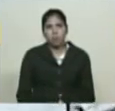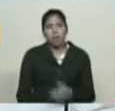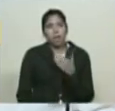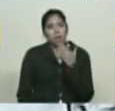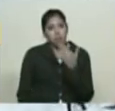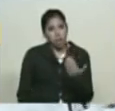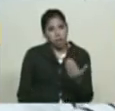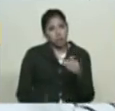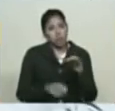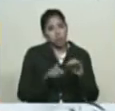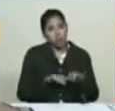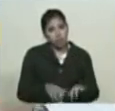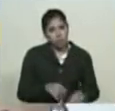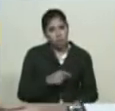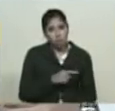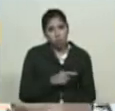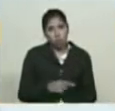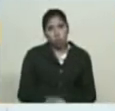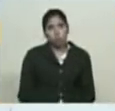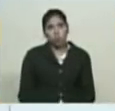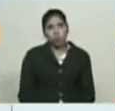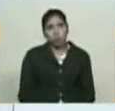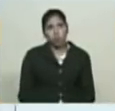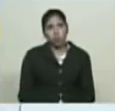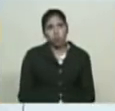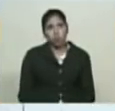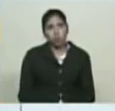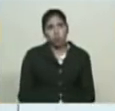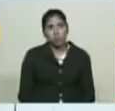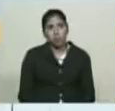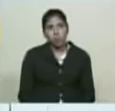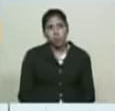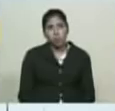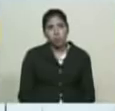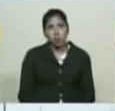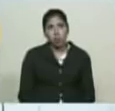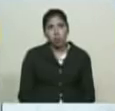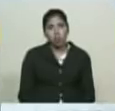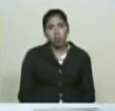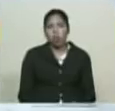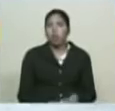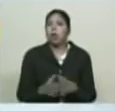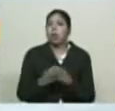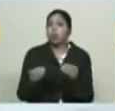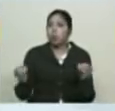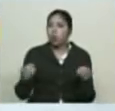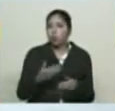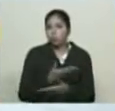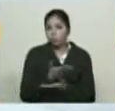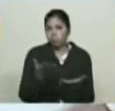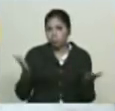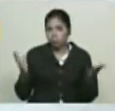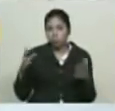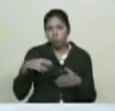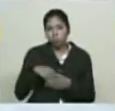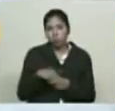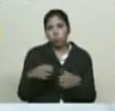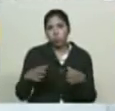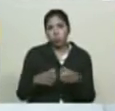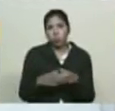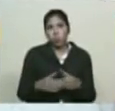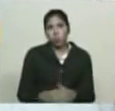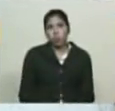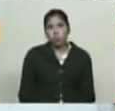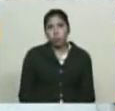al secretario general Negro Uzcategui, Rafael Uzcategui, y a todos los camaradas del PPT. Bueno, vamos a